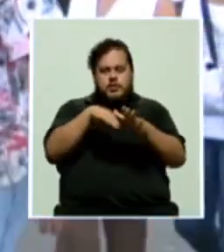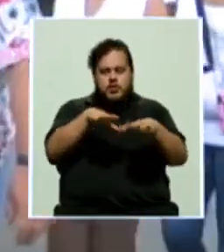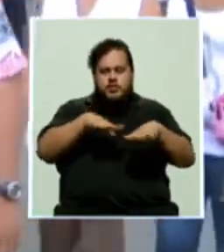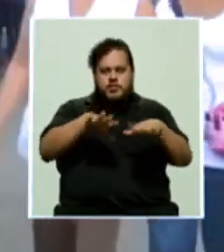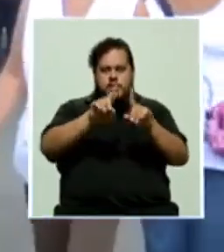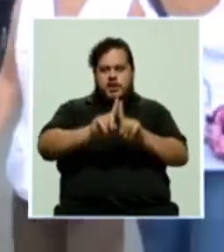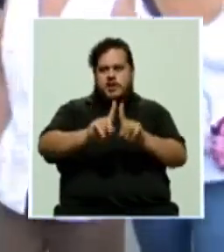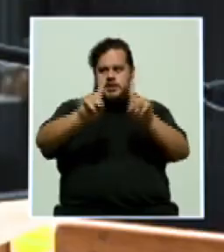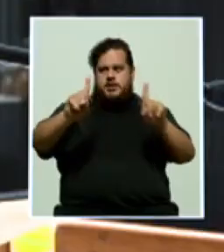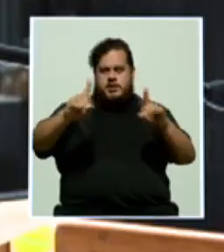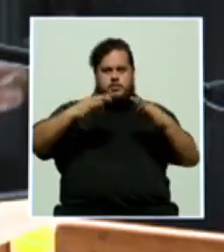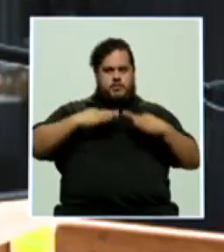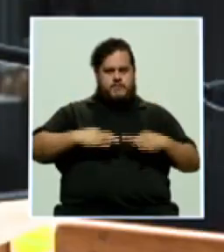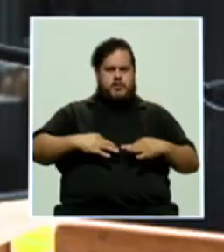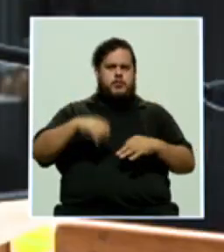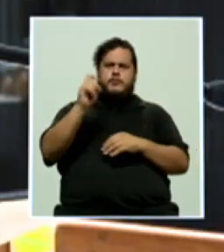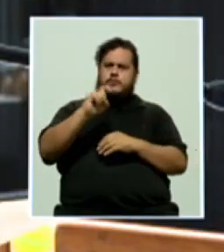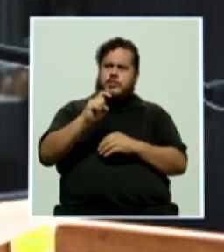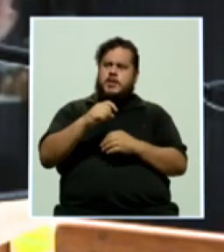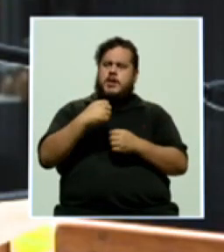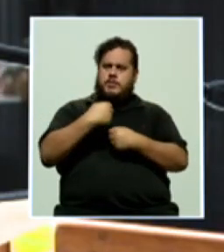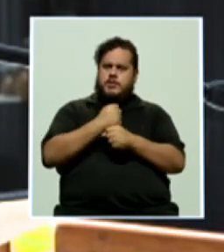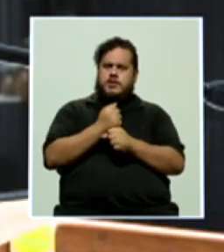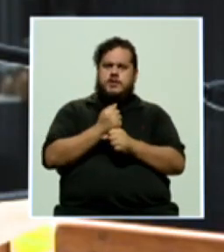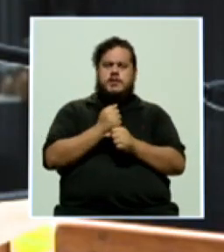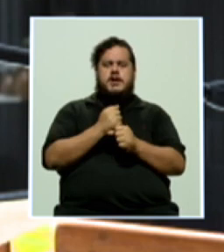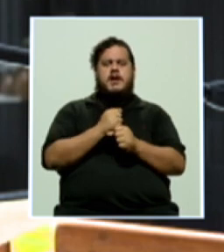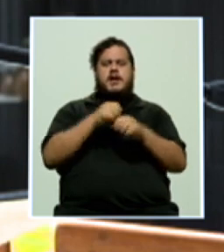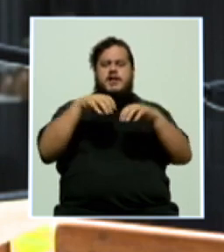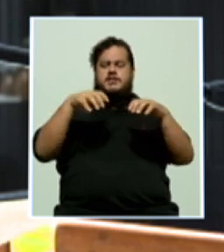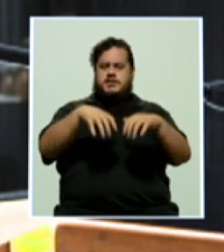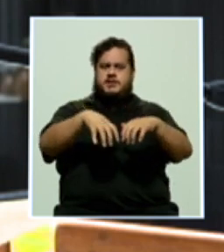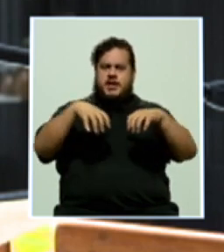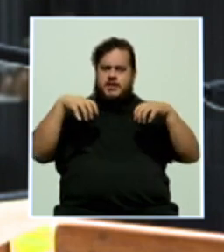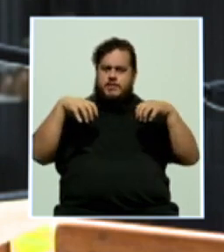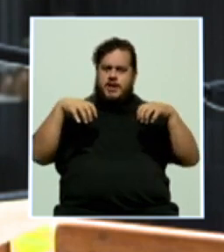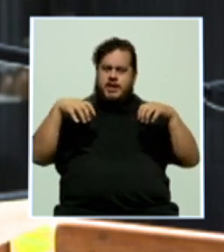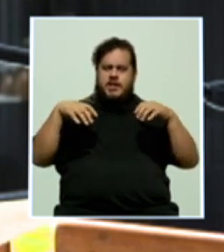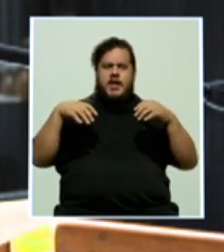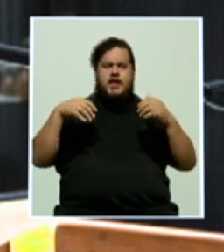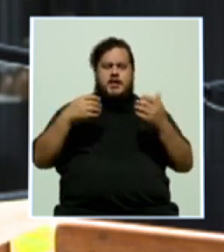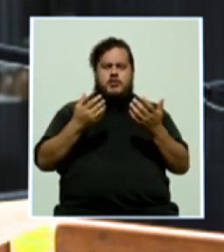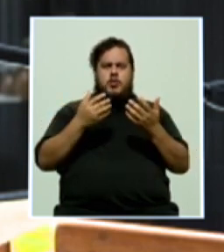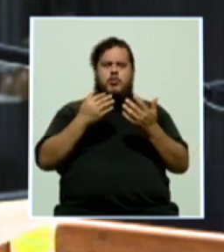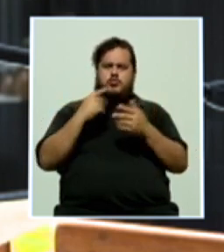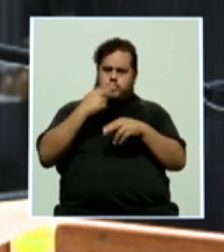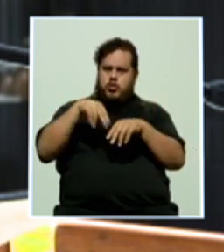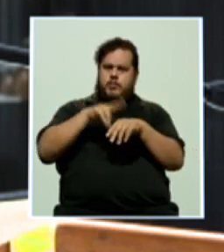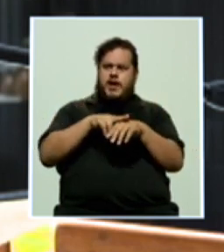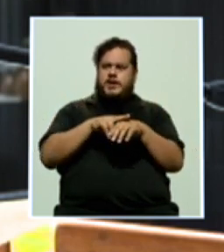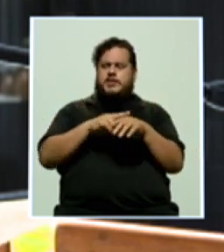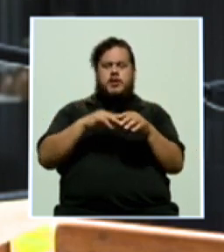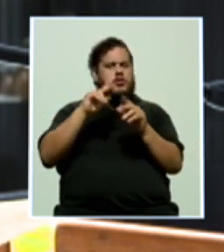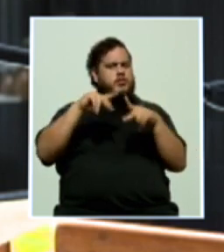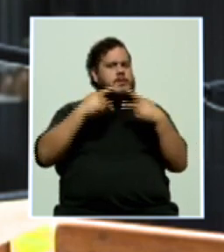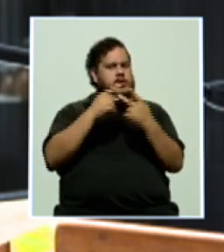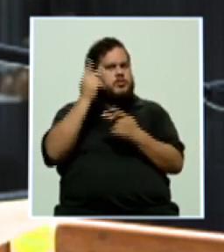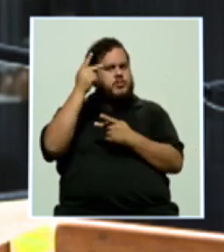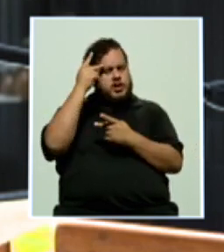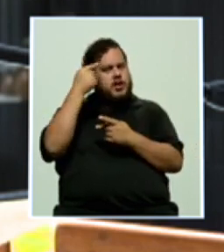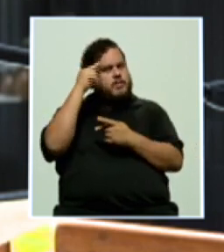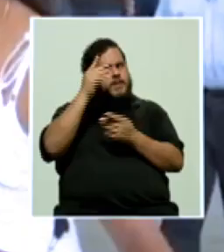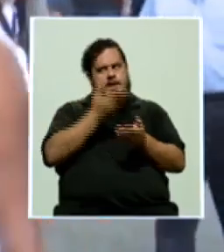físico, necesitamos generar las asambleas que son tan típicas de los partidos políticos para llevar sus